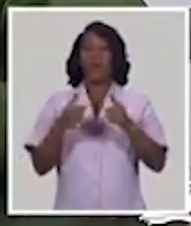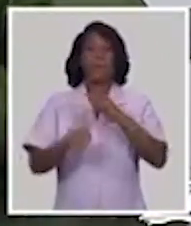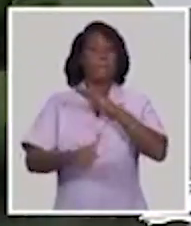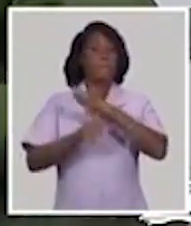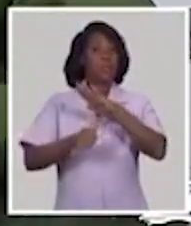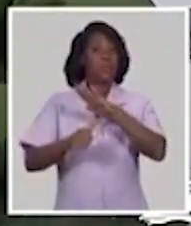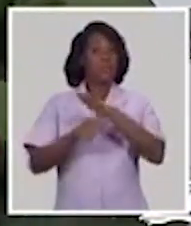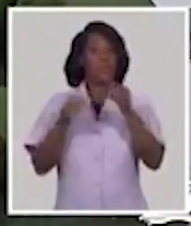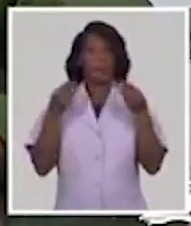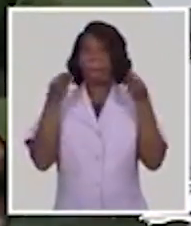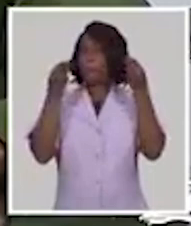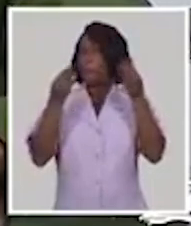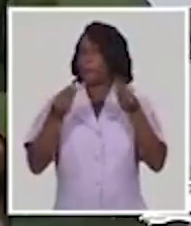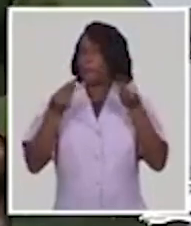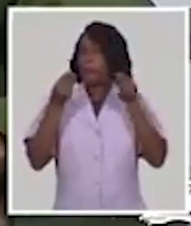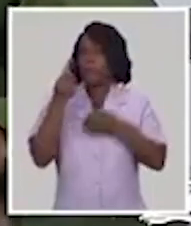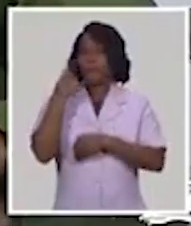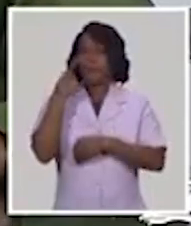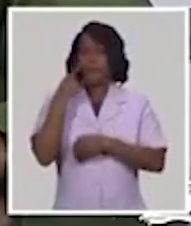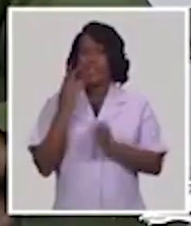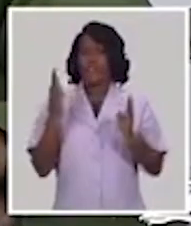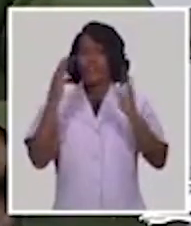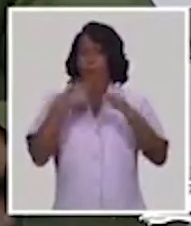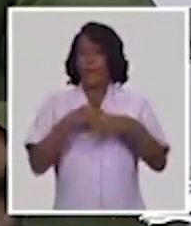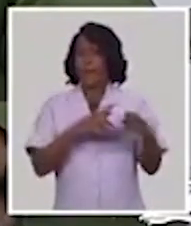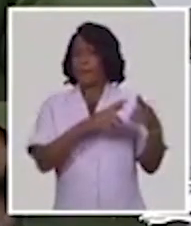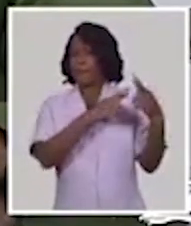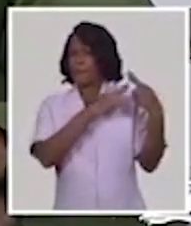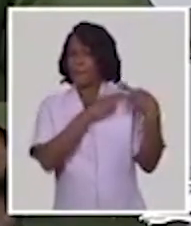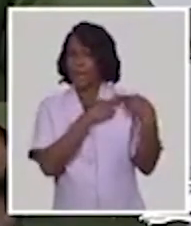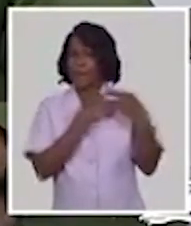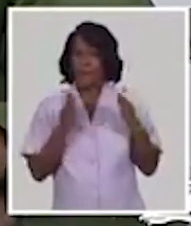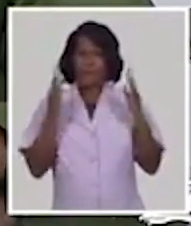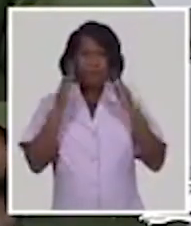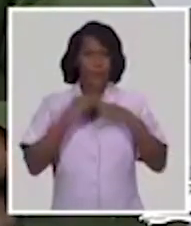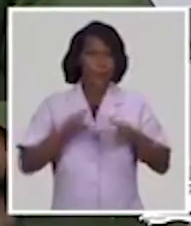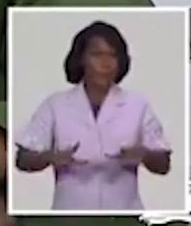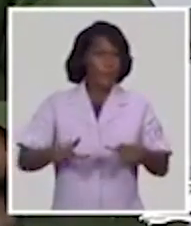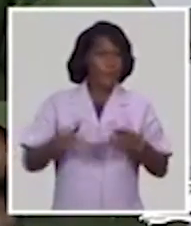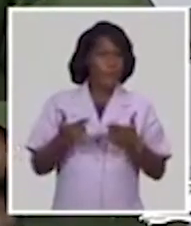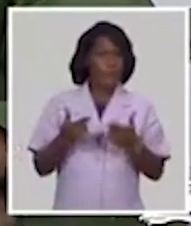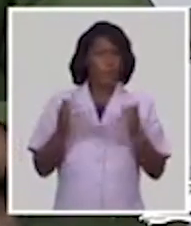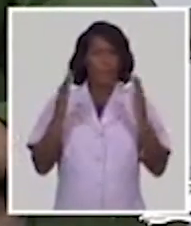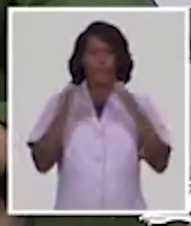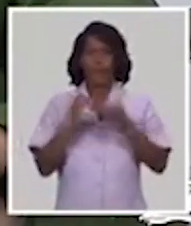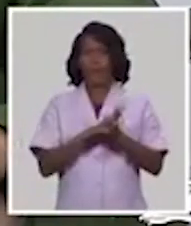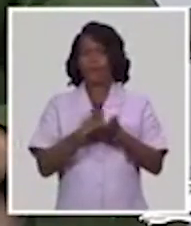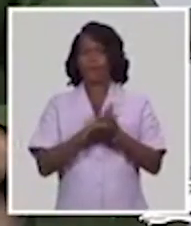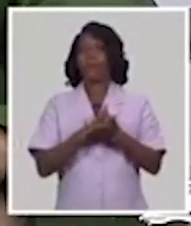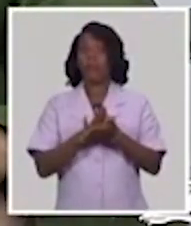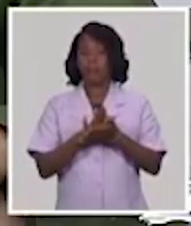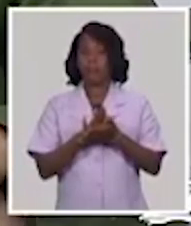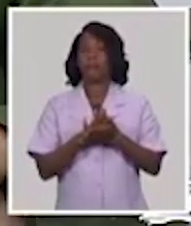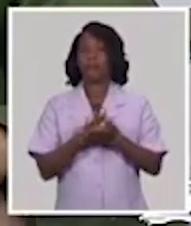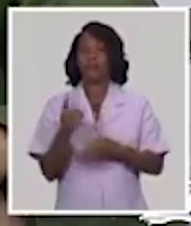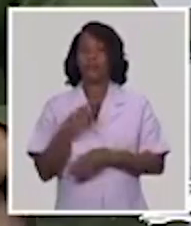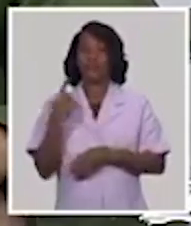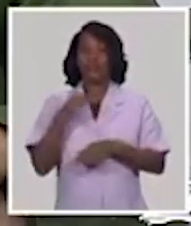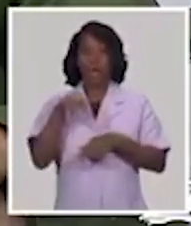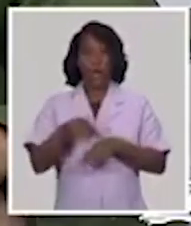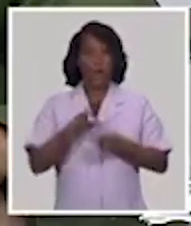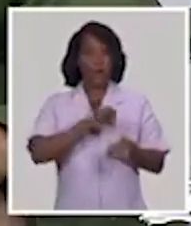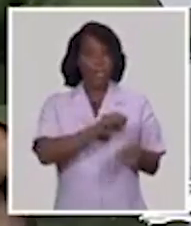sido responsables y no han sido consecuentes también con las cuestiones que se están llamando la atención. Ahí